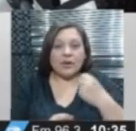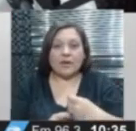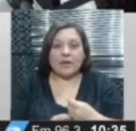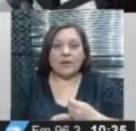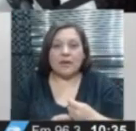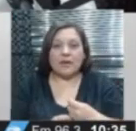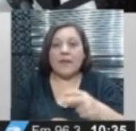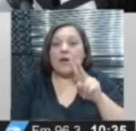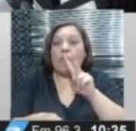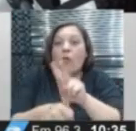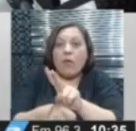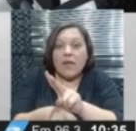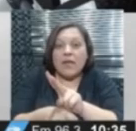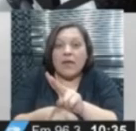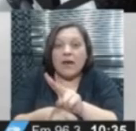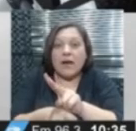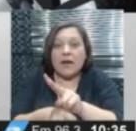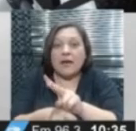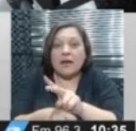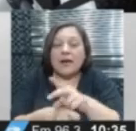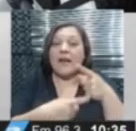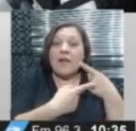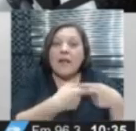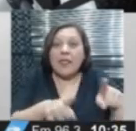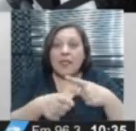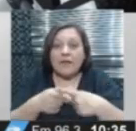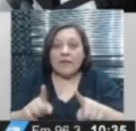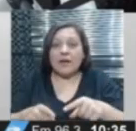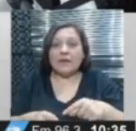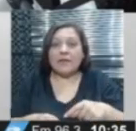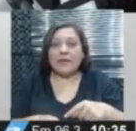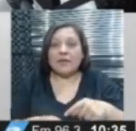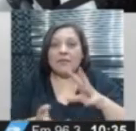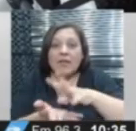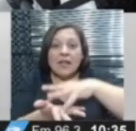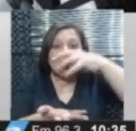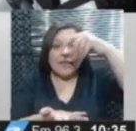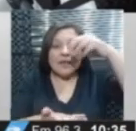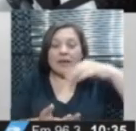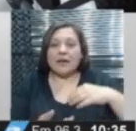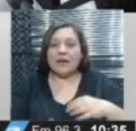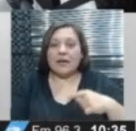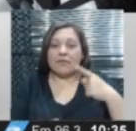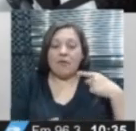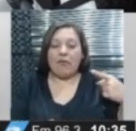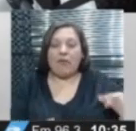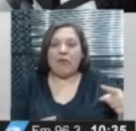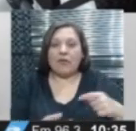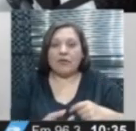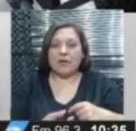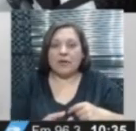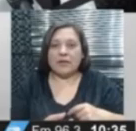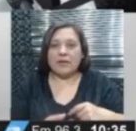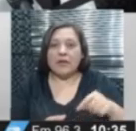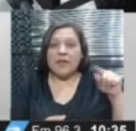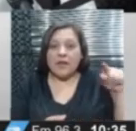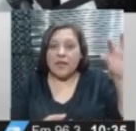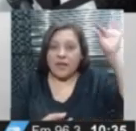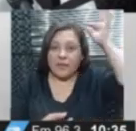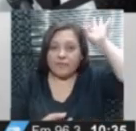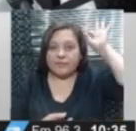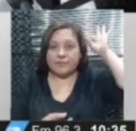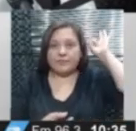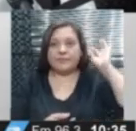naturales entonces muchos te van a decir si ese candidato hoy fuera presidente Ellos se van porque ellos saben que van a estar bien